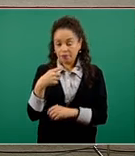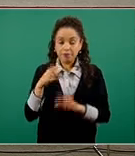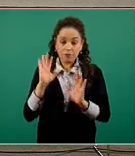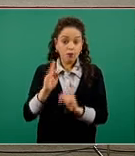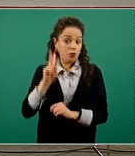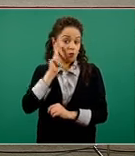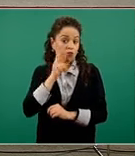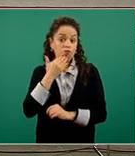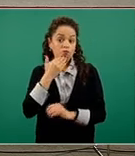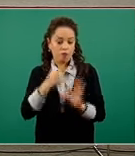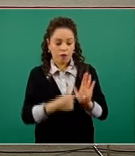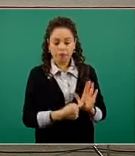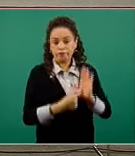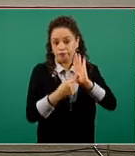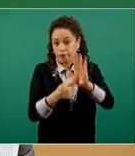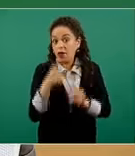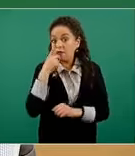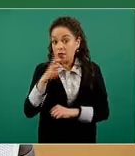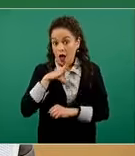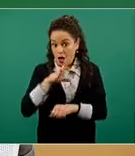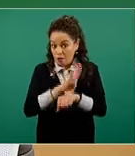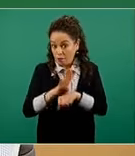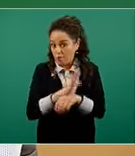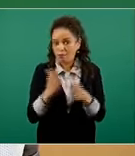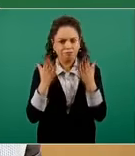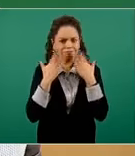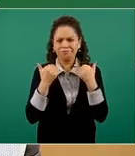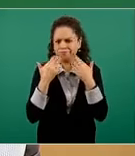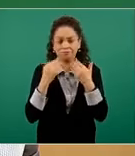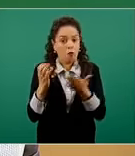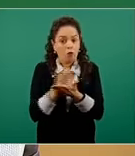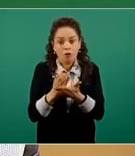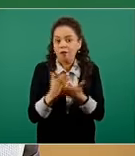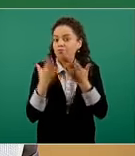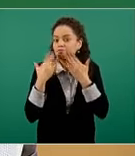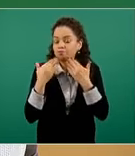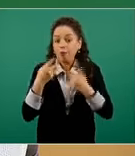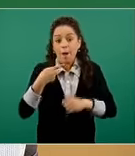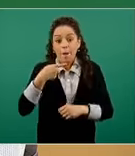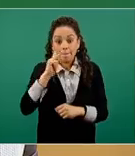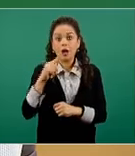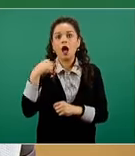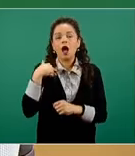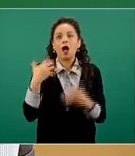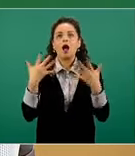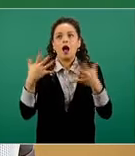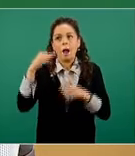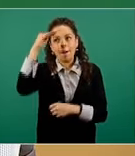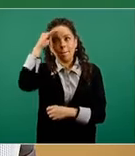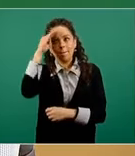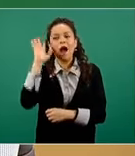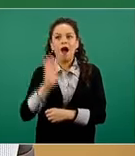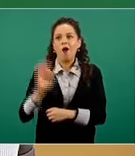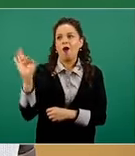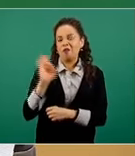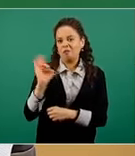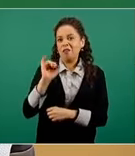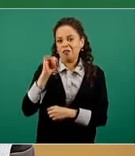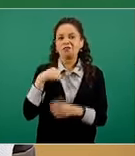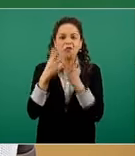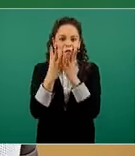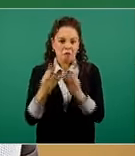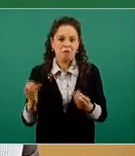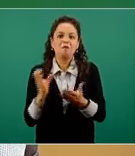me va a generar algún beneficio o una curación, yo podría estar esperanzado en este resultado y